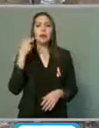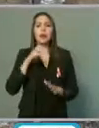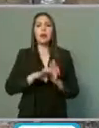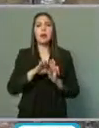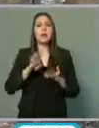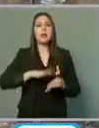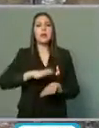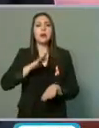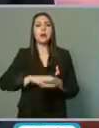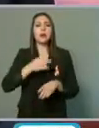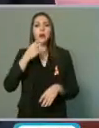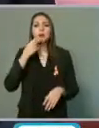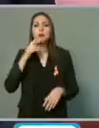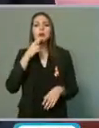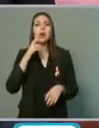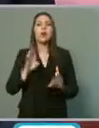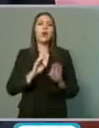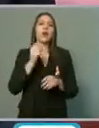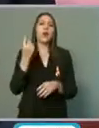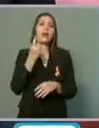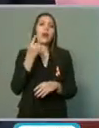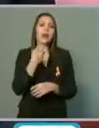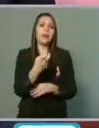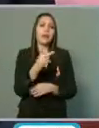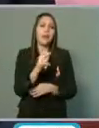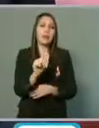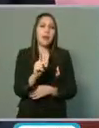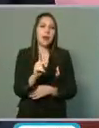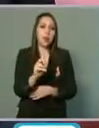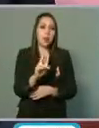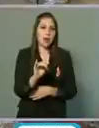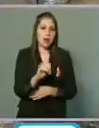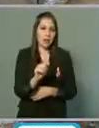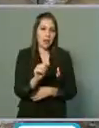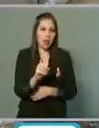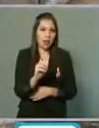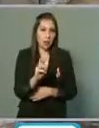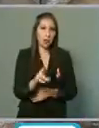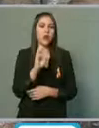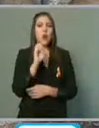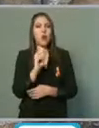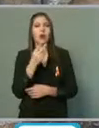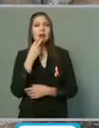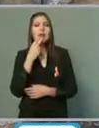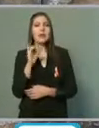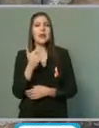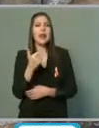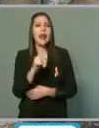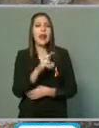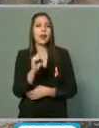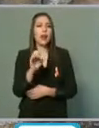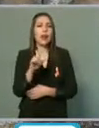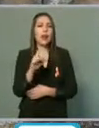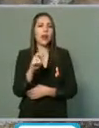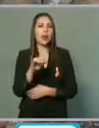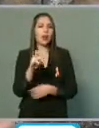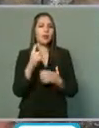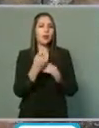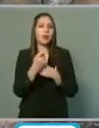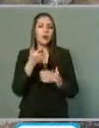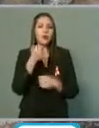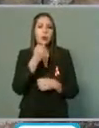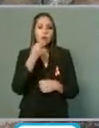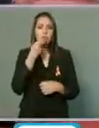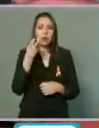nicotina a través de un vaporizador o un cigarro electrónico, entonces esas sustancias que estamos consumiendo se nos van quedando en el cuerpo, son